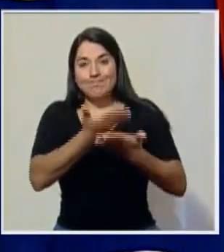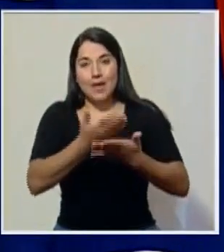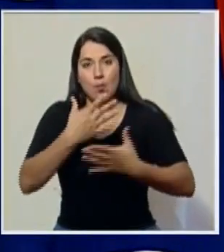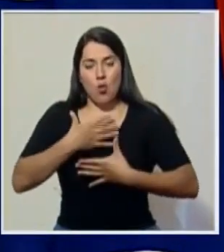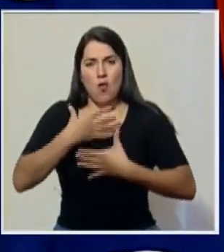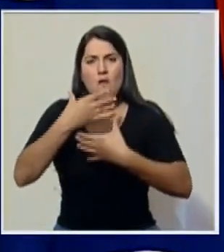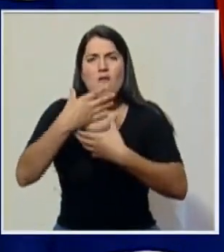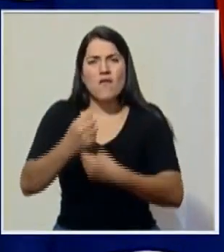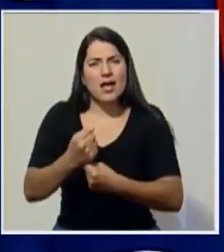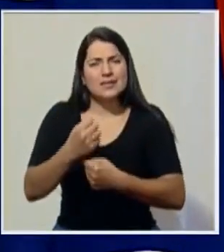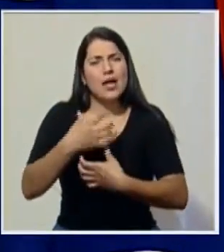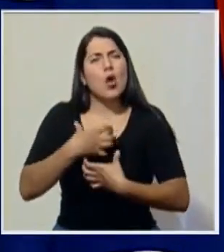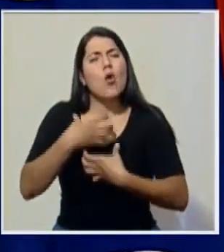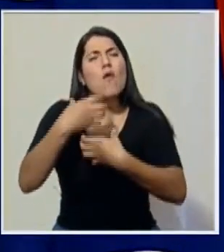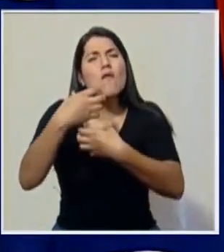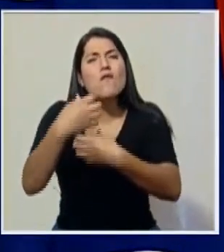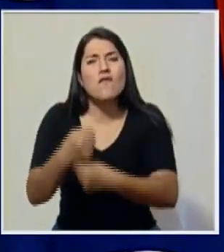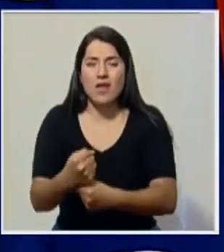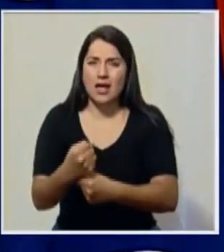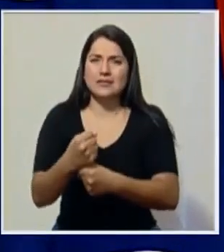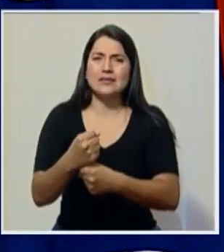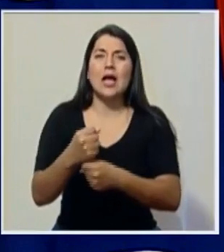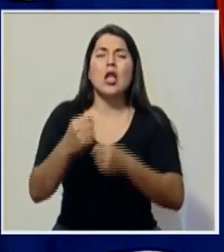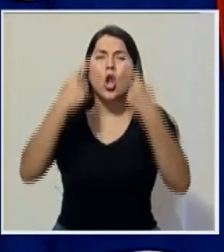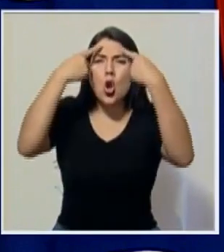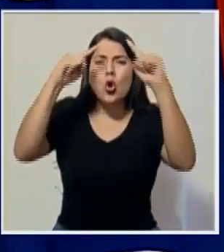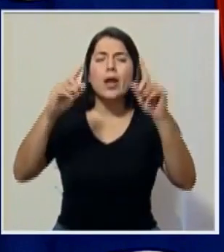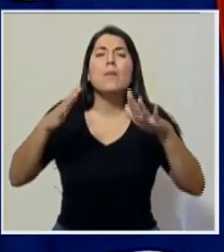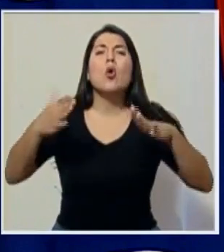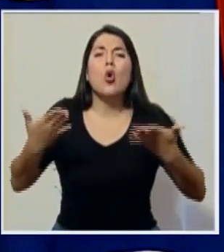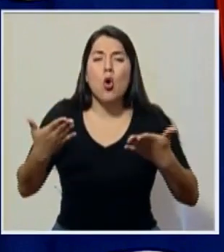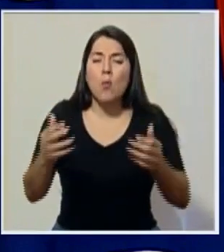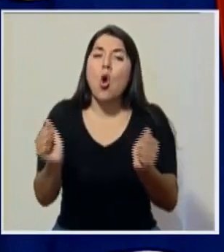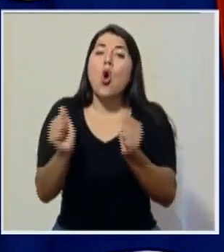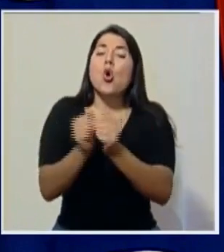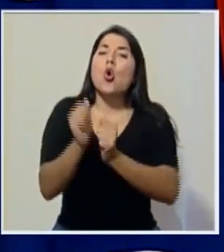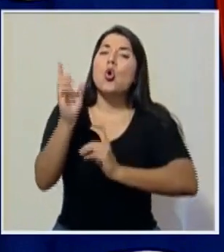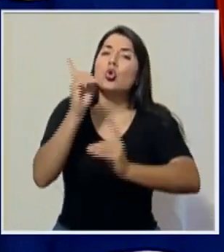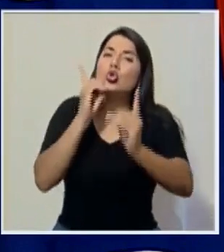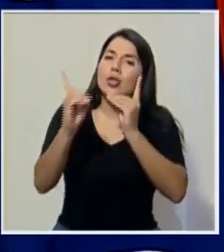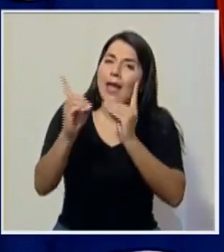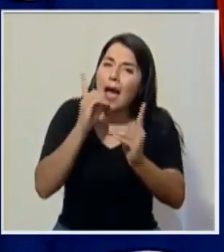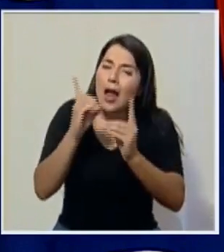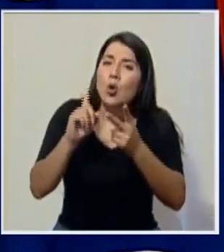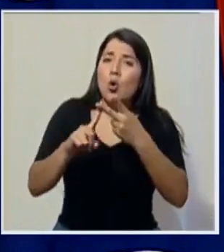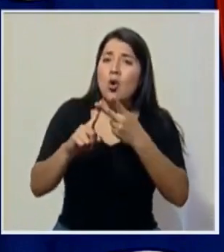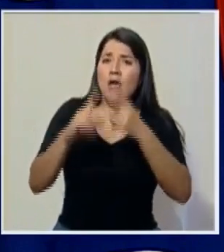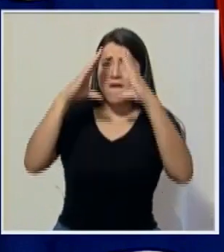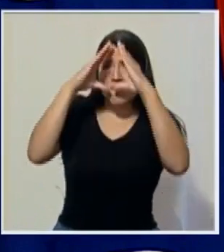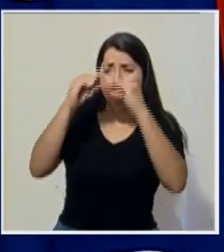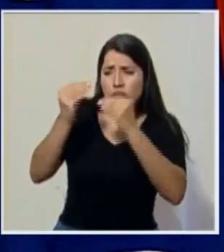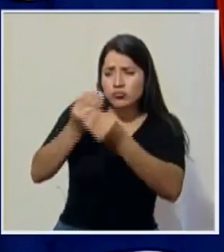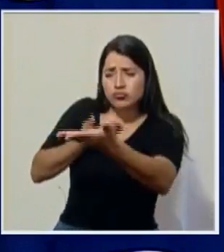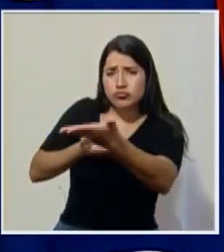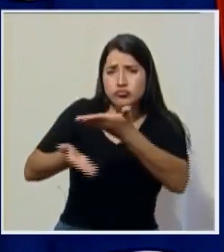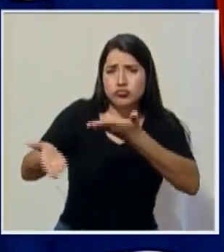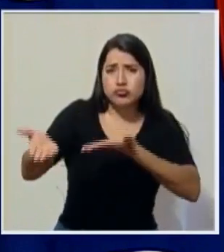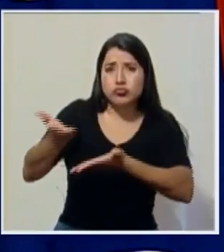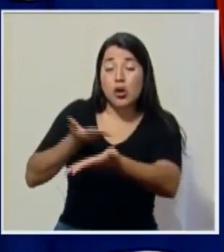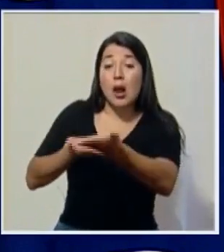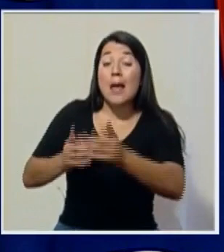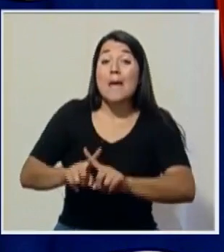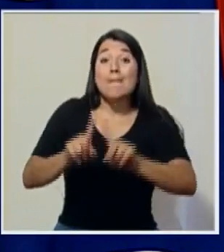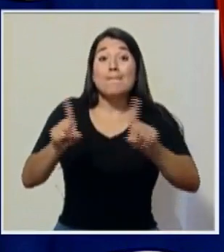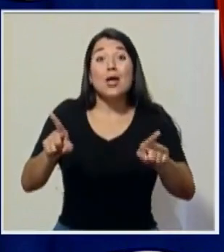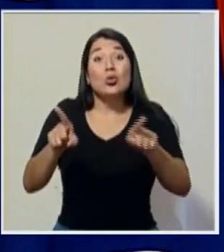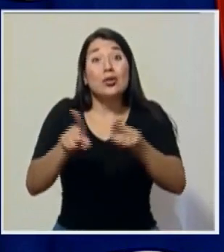se construye sobre la base de un diálogo, sobre la base de fluir información, pero además